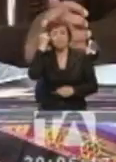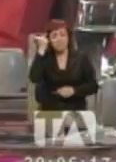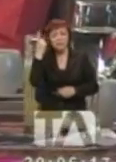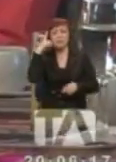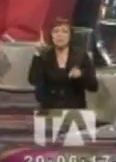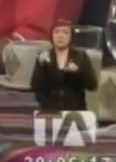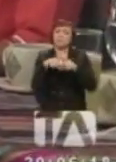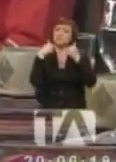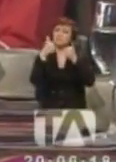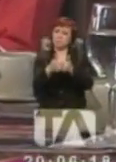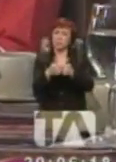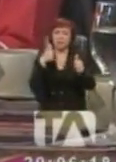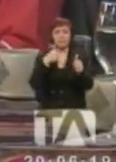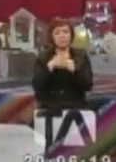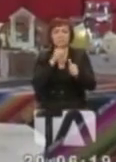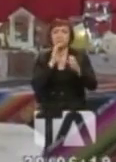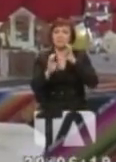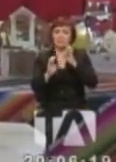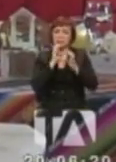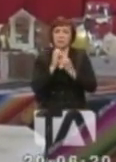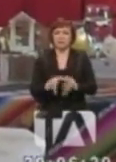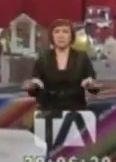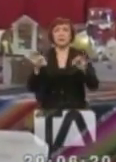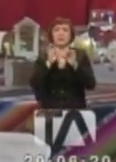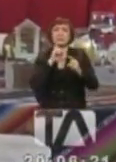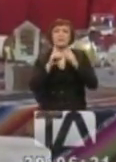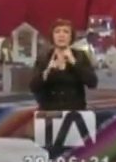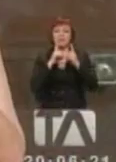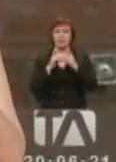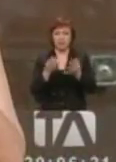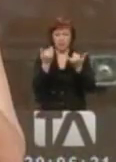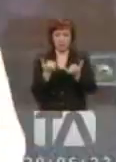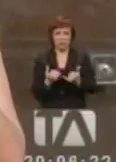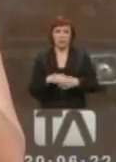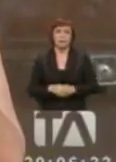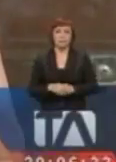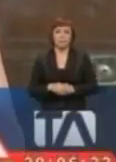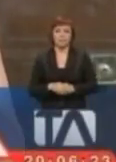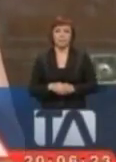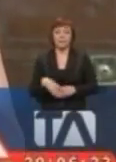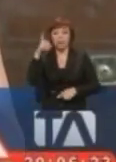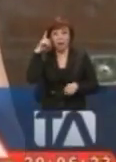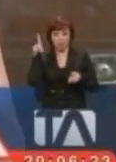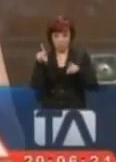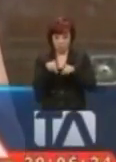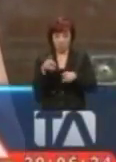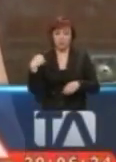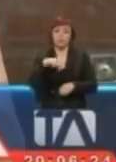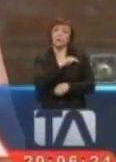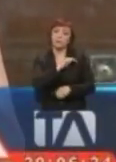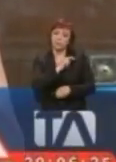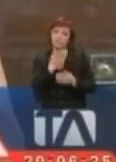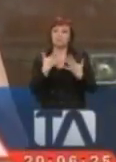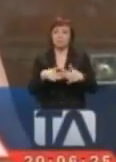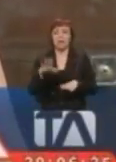autoridades anunciaron la participación de la CONAIE en las mesas de diálogo nacional. Los acuerdos a los que lleguemos van a ser después